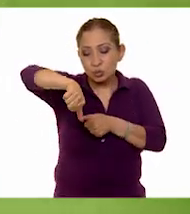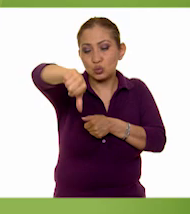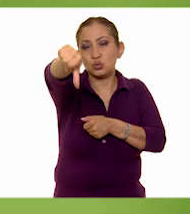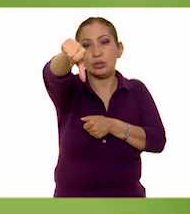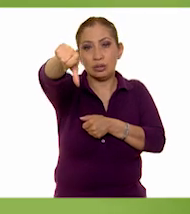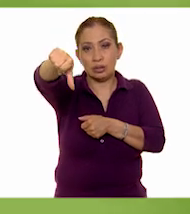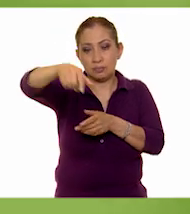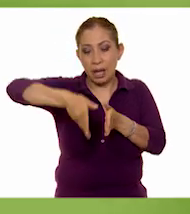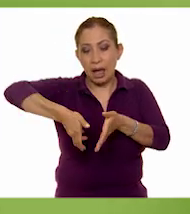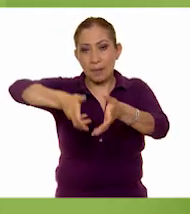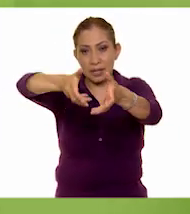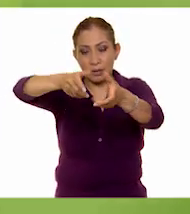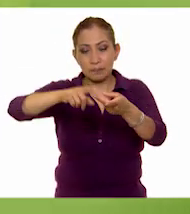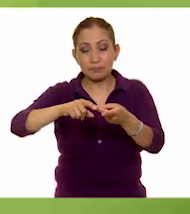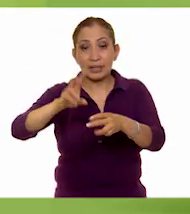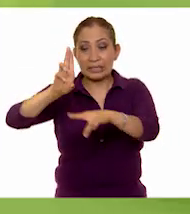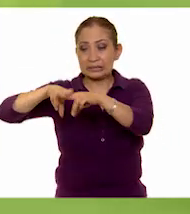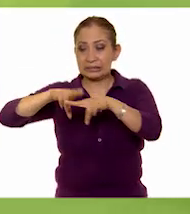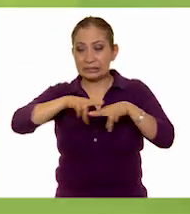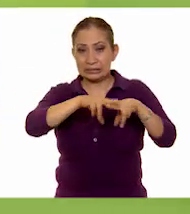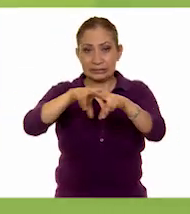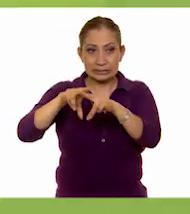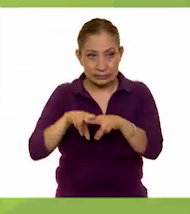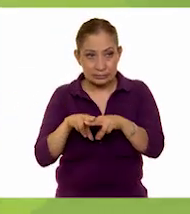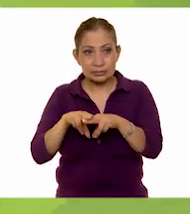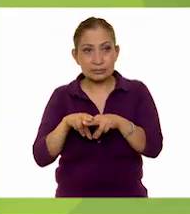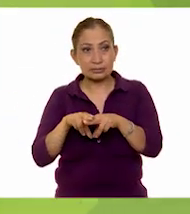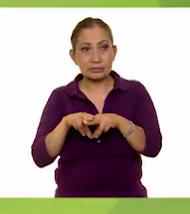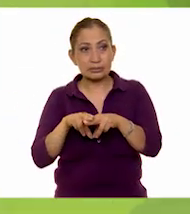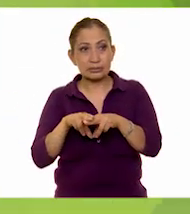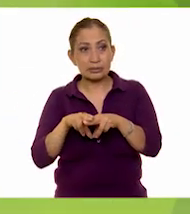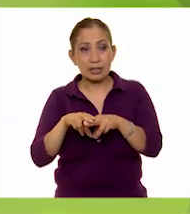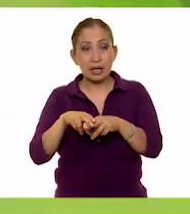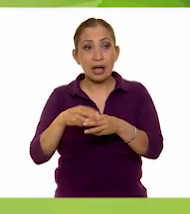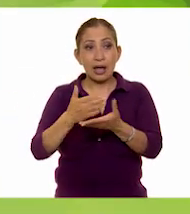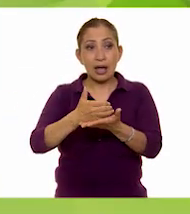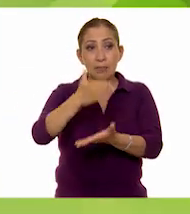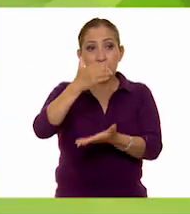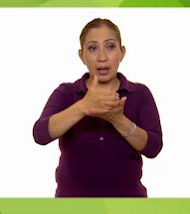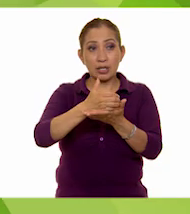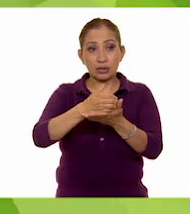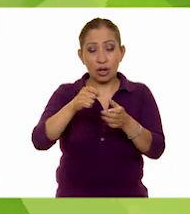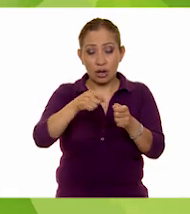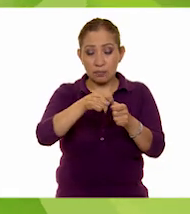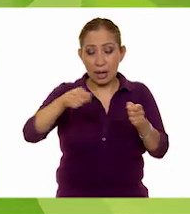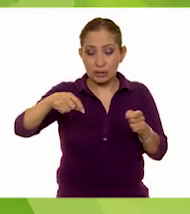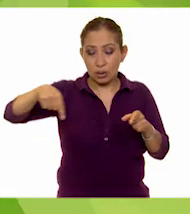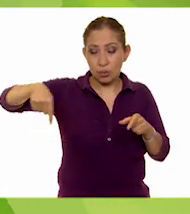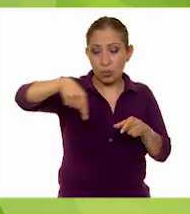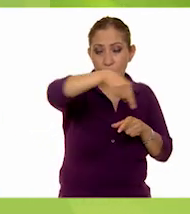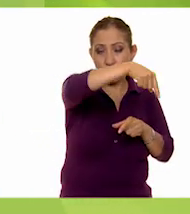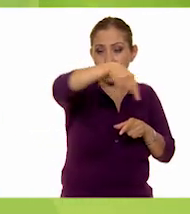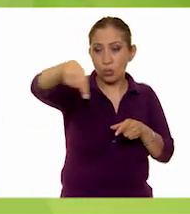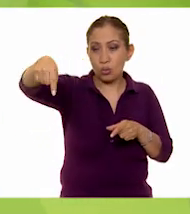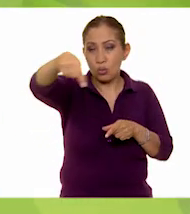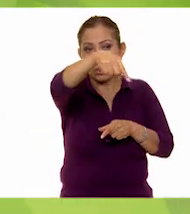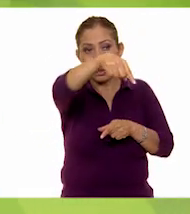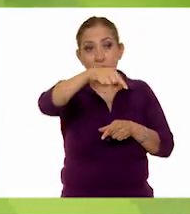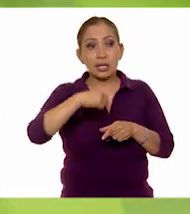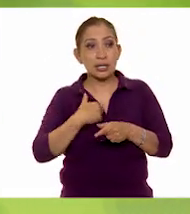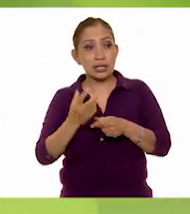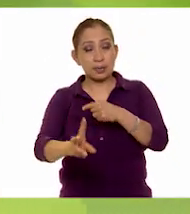camino, sillas, vasos de plástico para marcar un camino en zigzag y otro